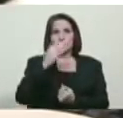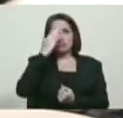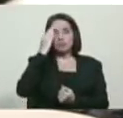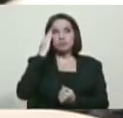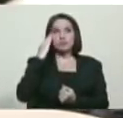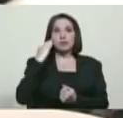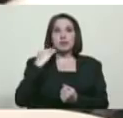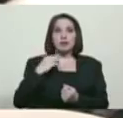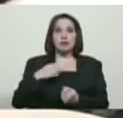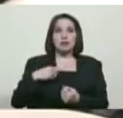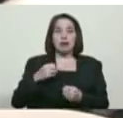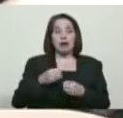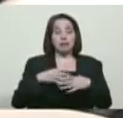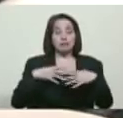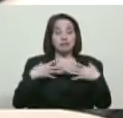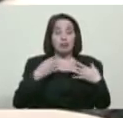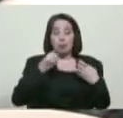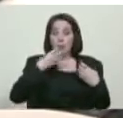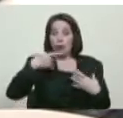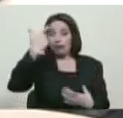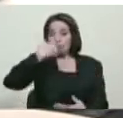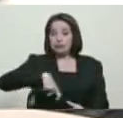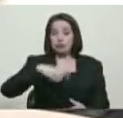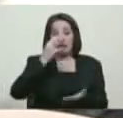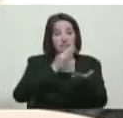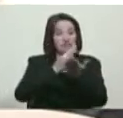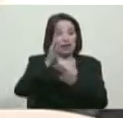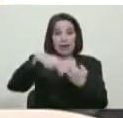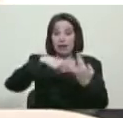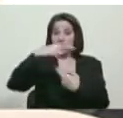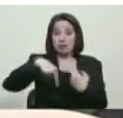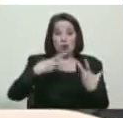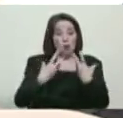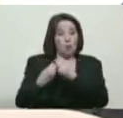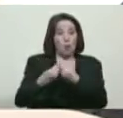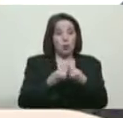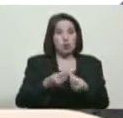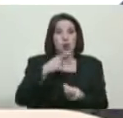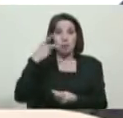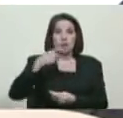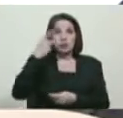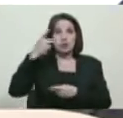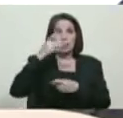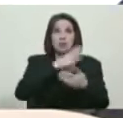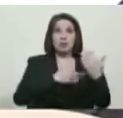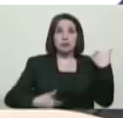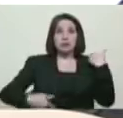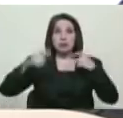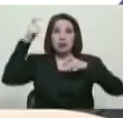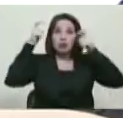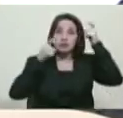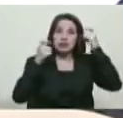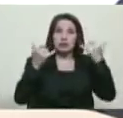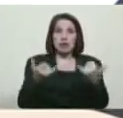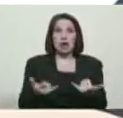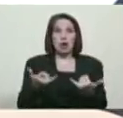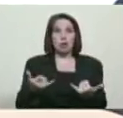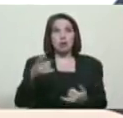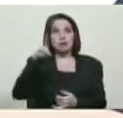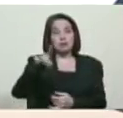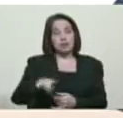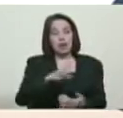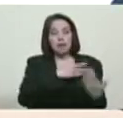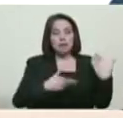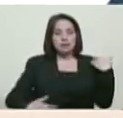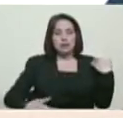gran revolucionario que siempre estuvo al lado de las políticas sociales del comandante supremo Hugo Chávez y ahora de